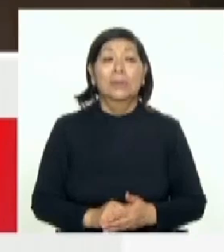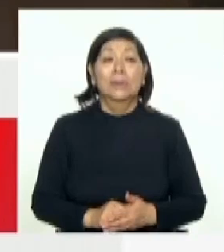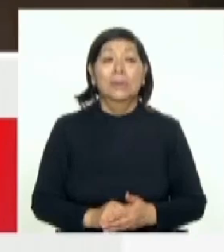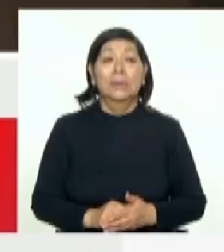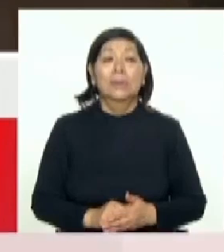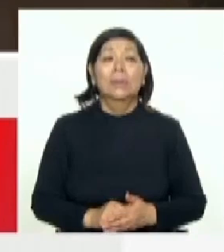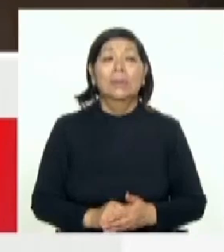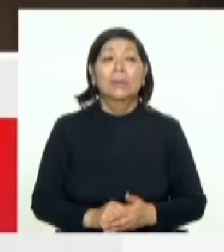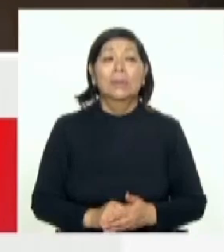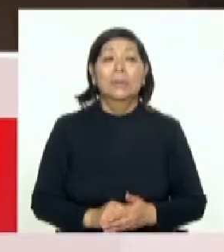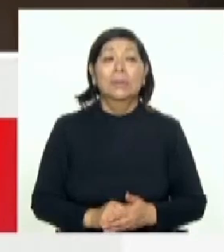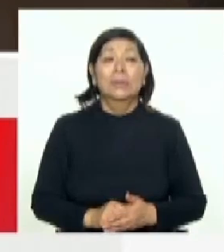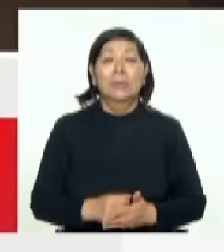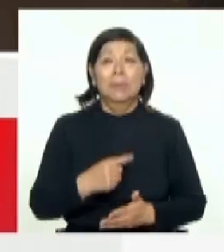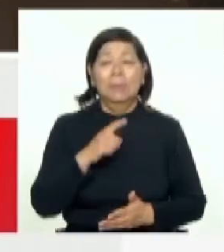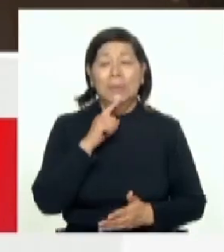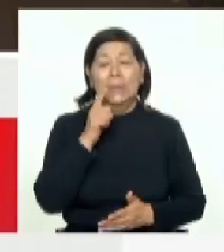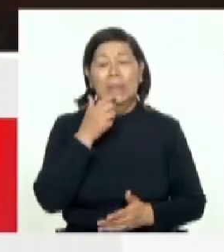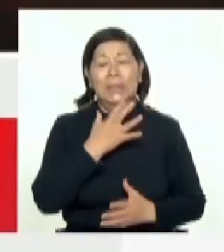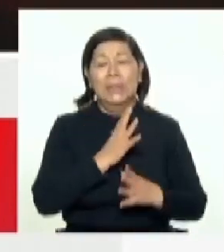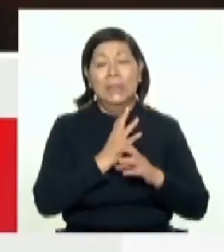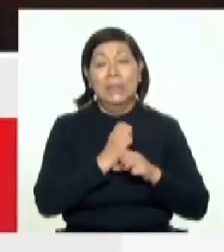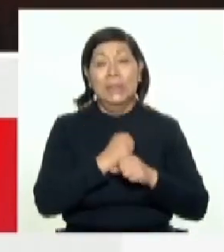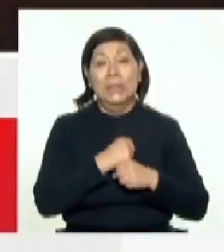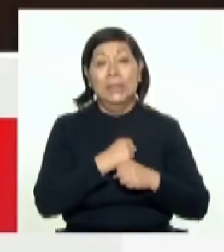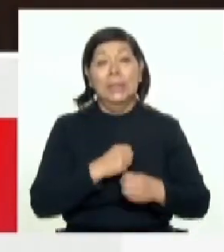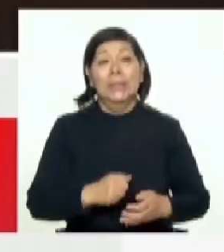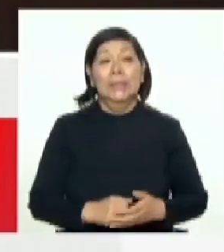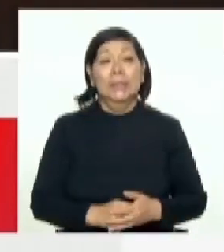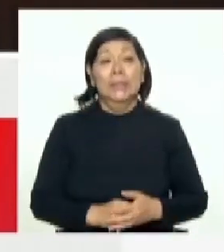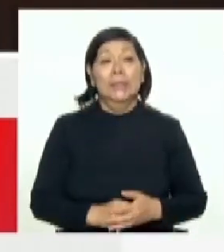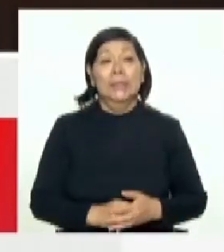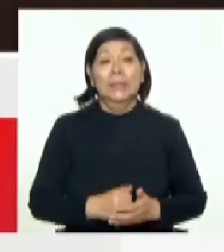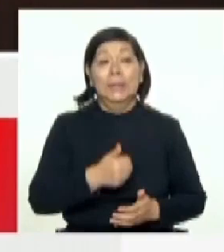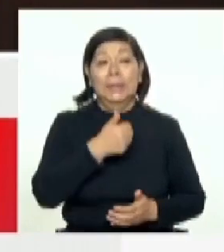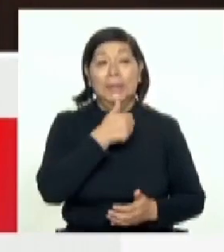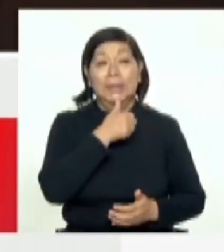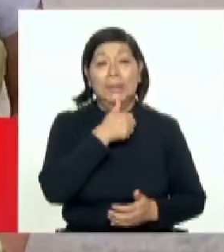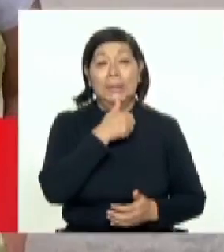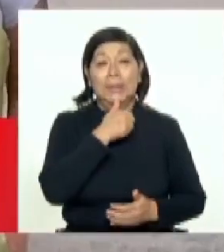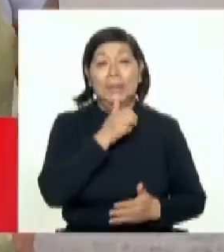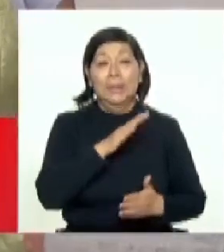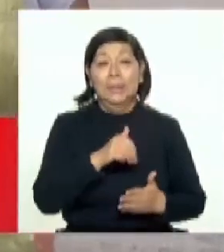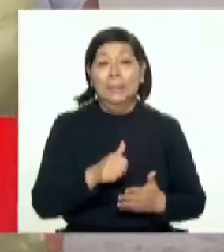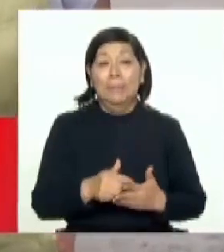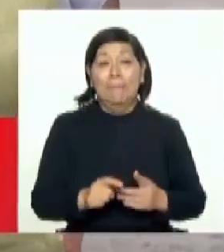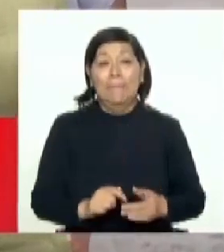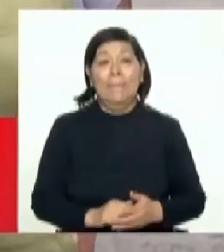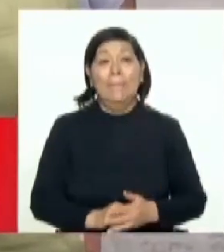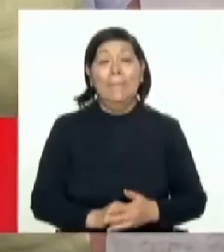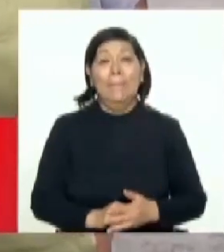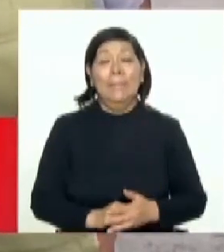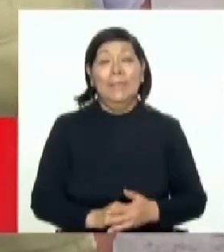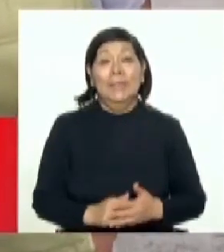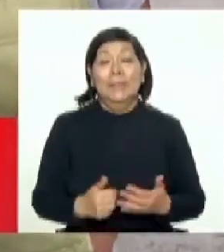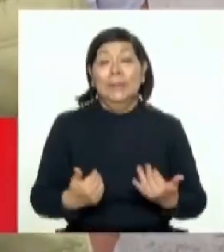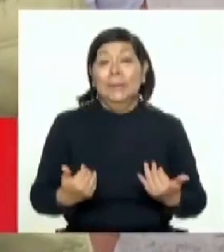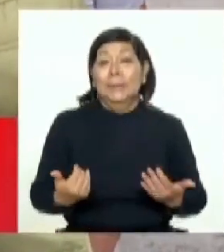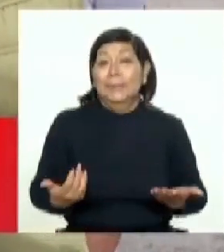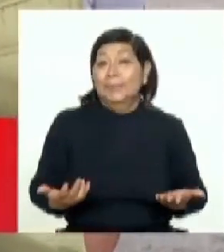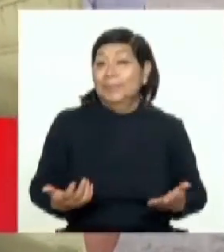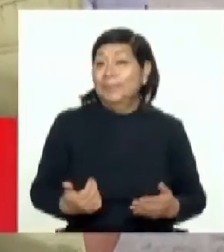Sí, señora, la entendemos, señora. No es para menos que está dolida, congojada con todo lo que está pasando. Y a propósito de